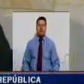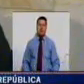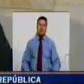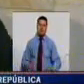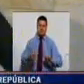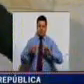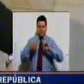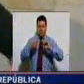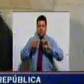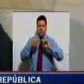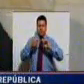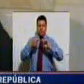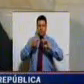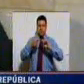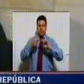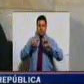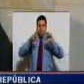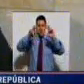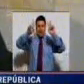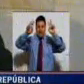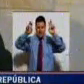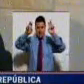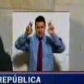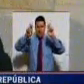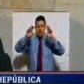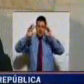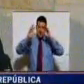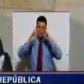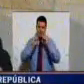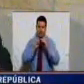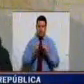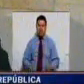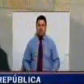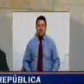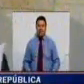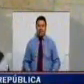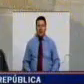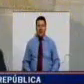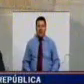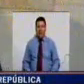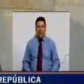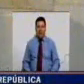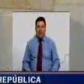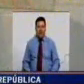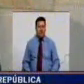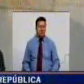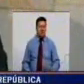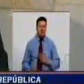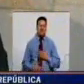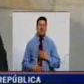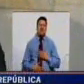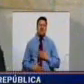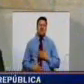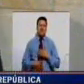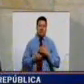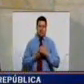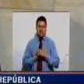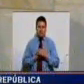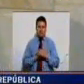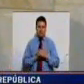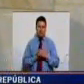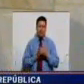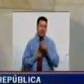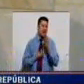Hablemos primero un poco del tema de la inconveniencia. Este es otro pésimo negocio de privatización de